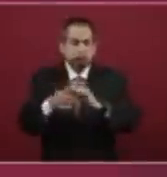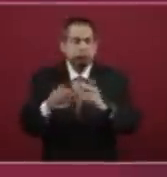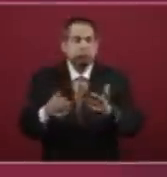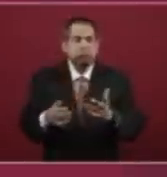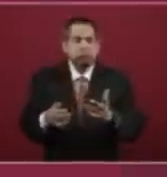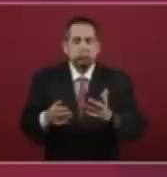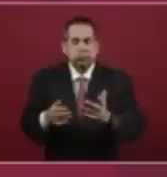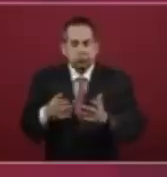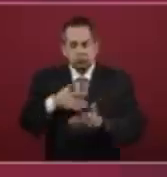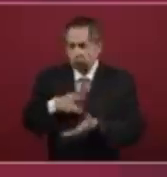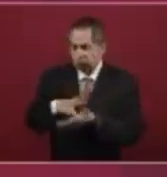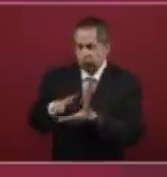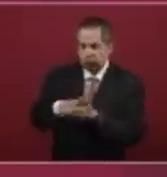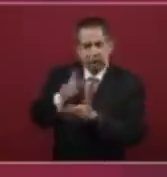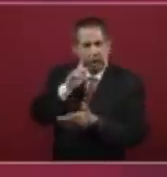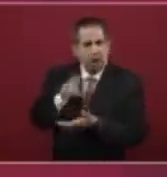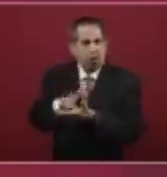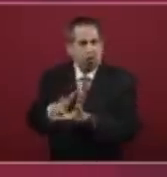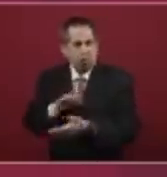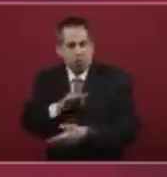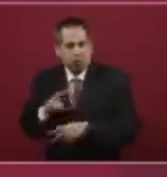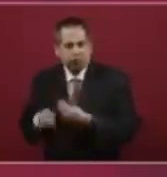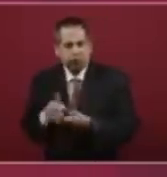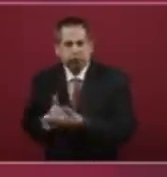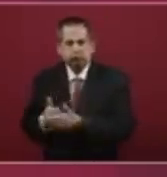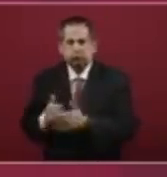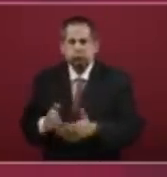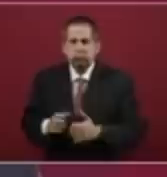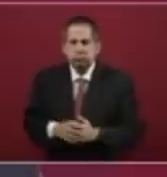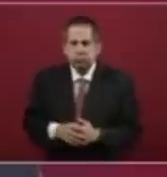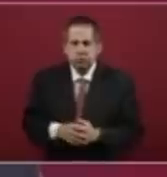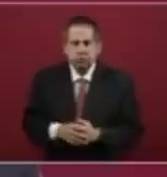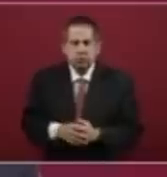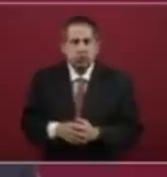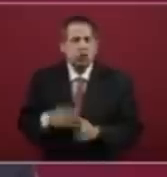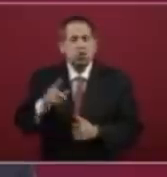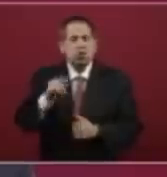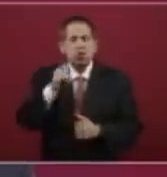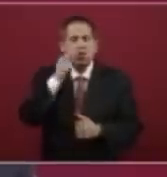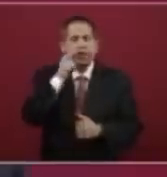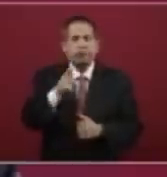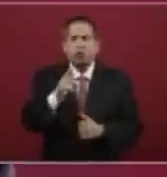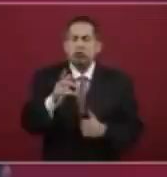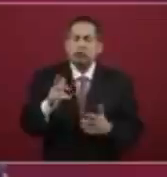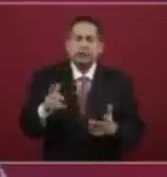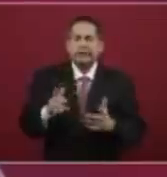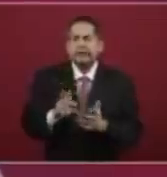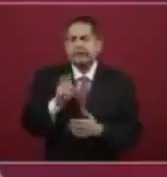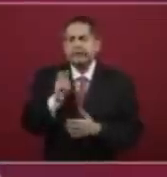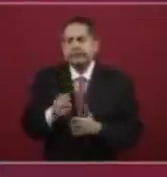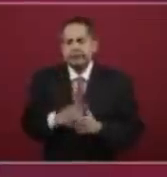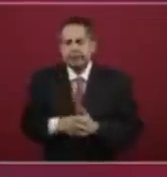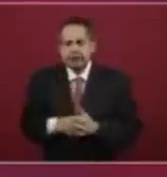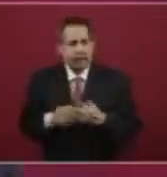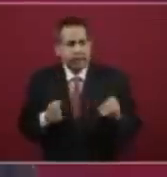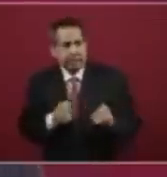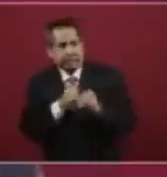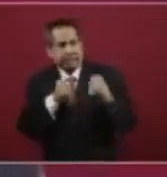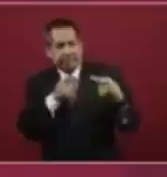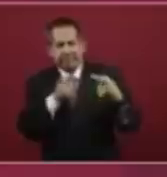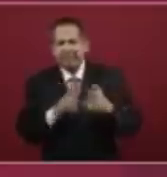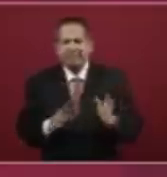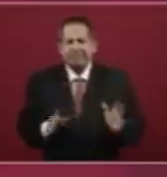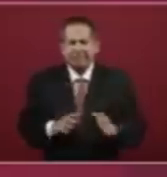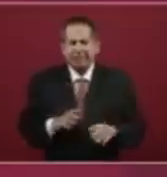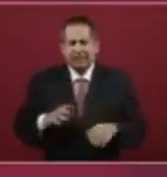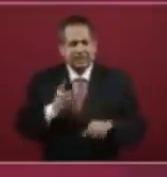en todo lo que podamos. No queremos de ninguna manera confrontarnos con